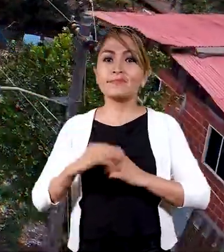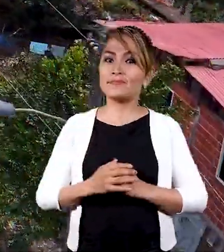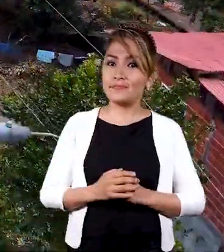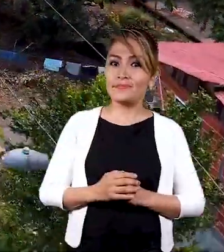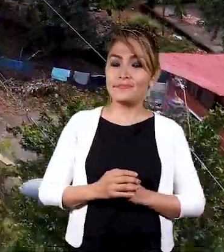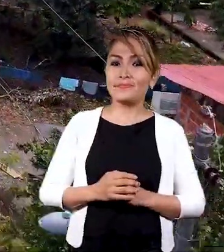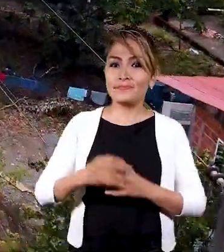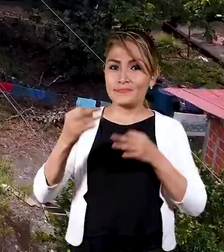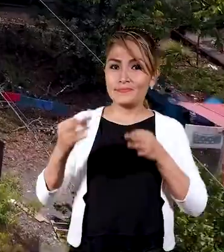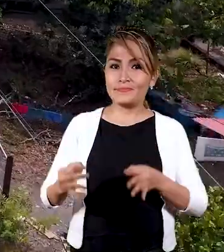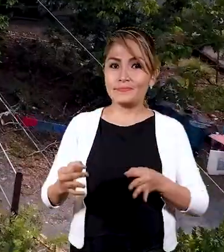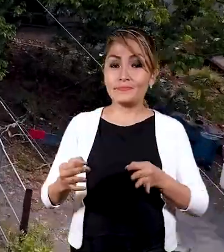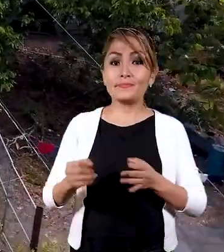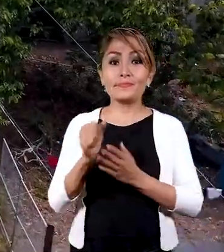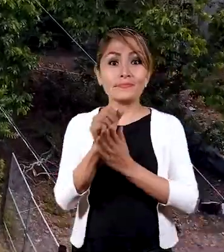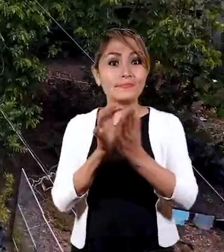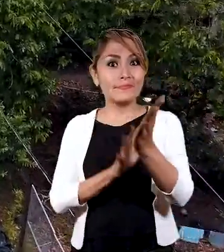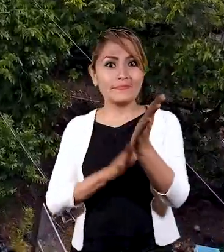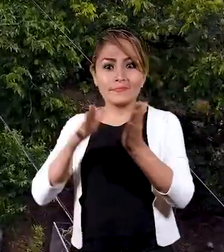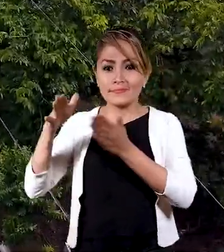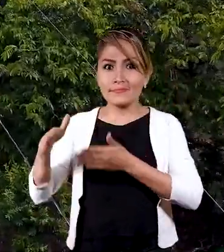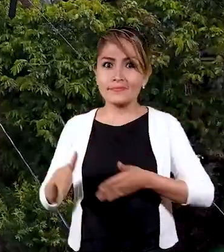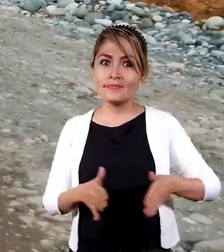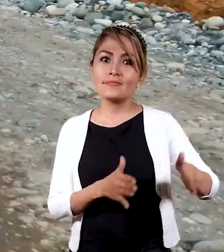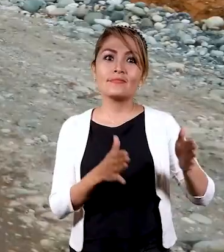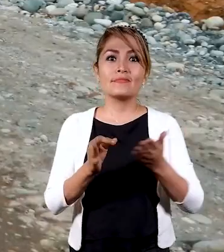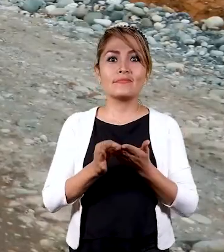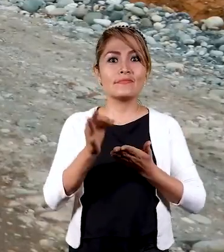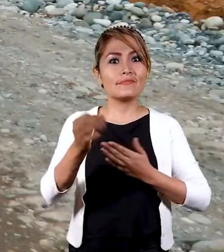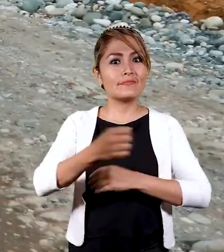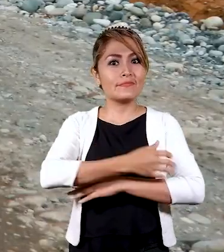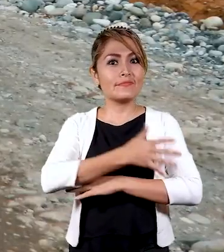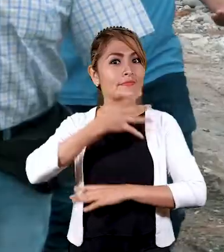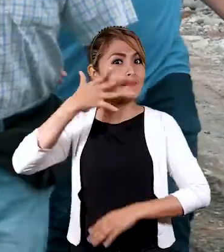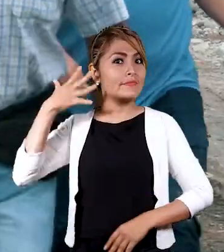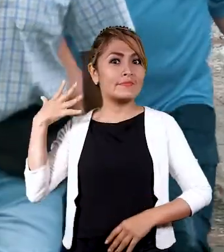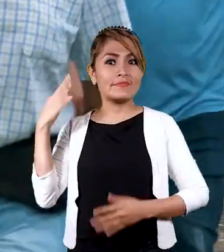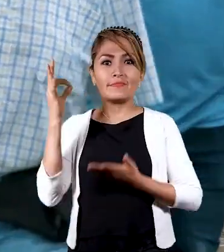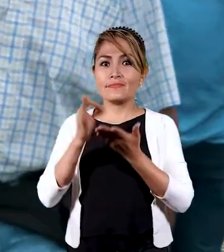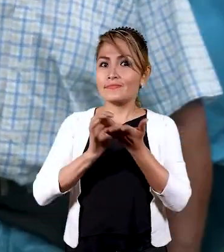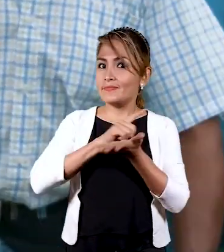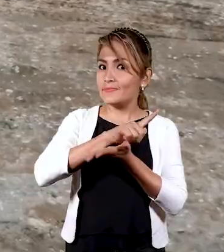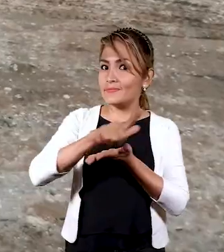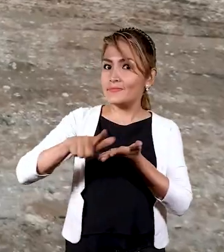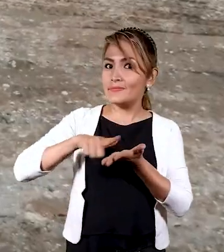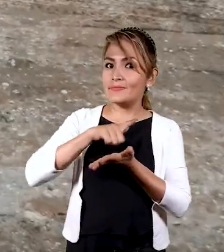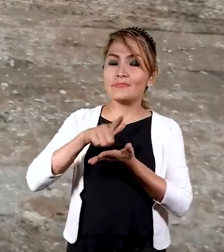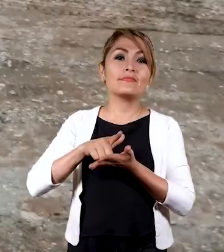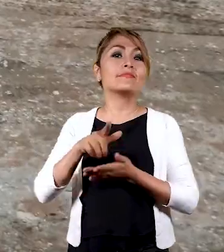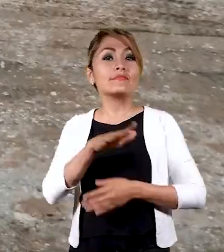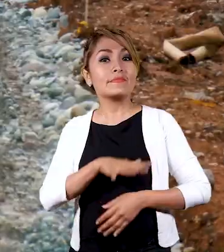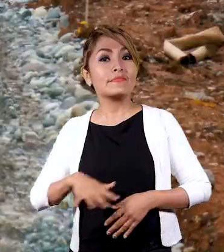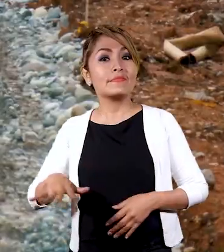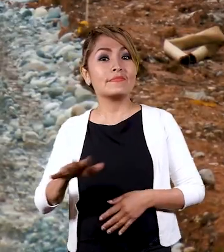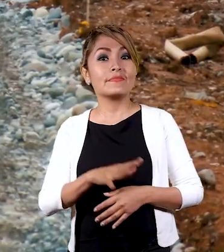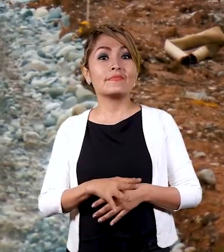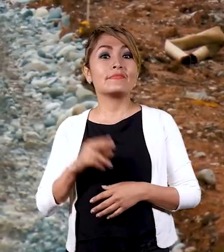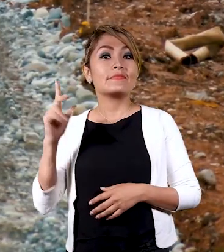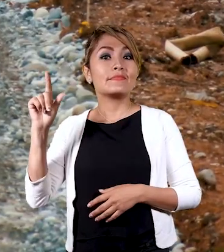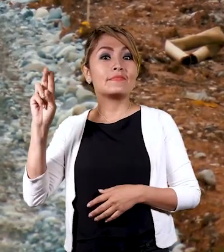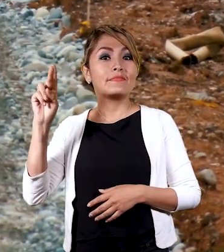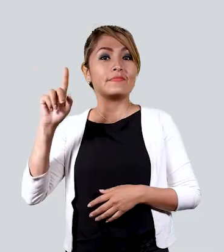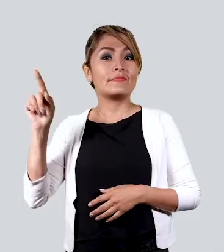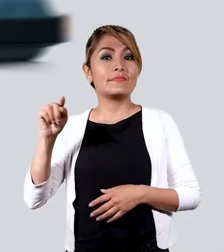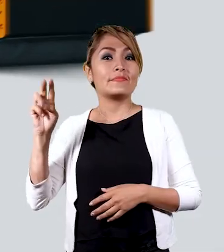Cumplimos nuestra palabra. El proyecto vial para la parroquia Santa Cecilia en el cantón Lago Agrio, desde el recinto Nuevos